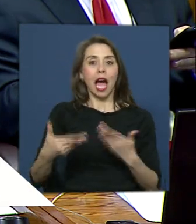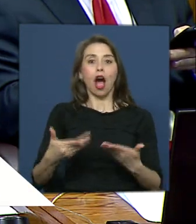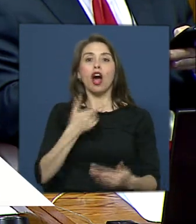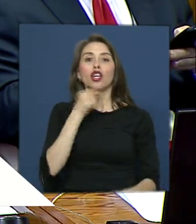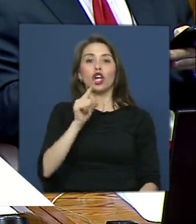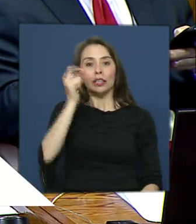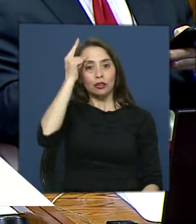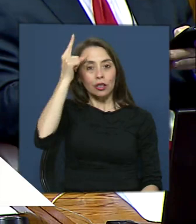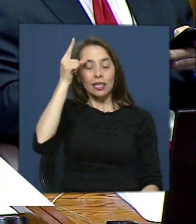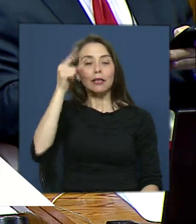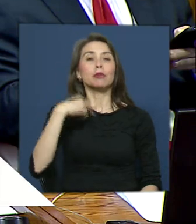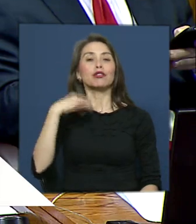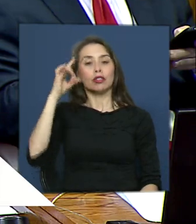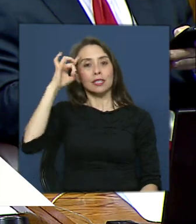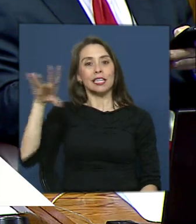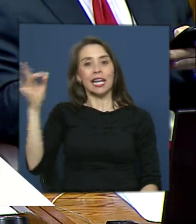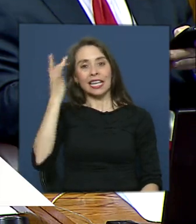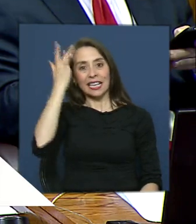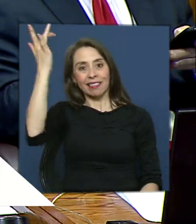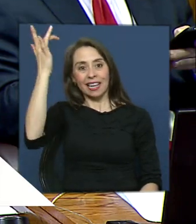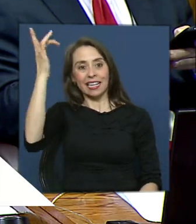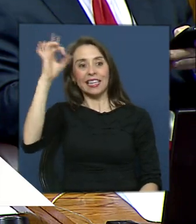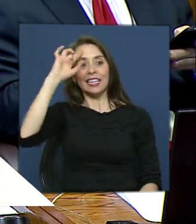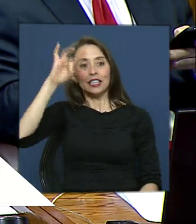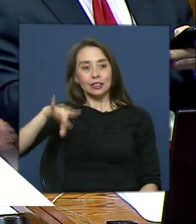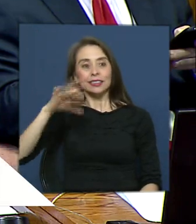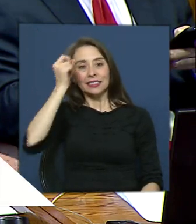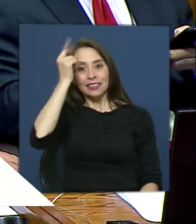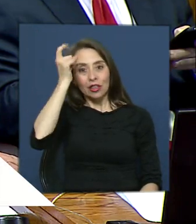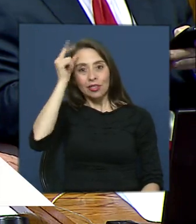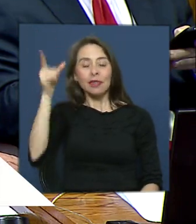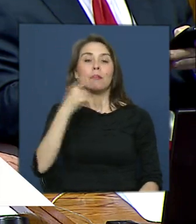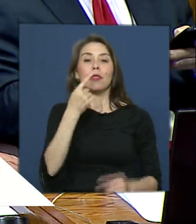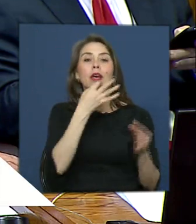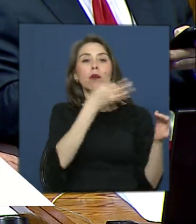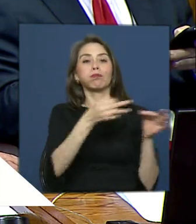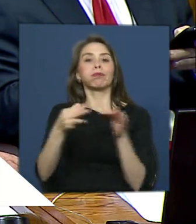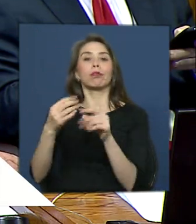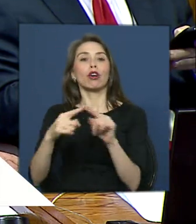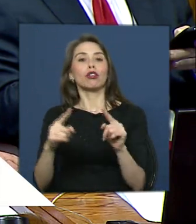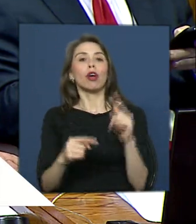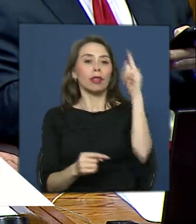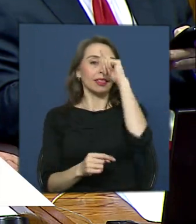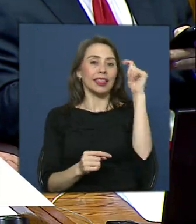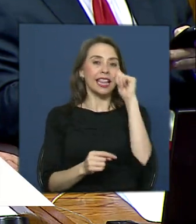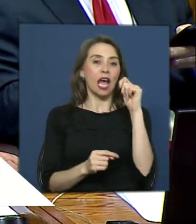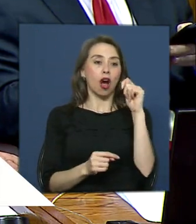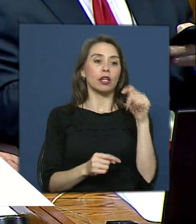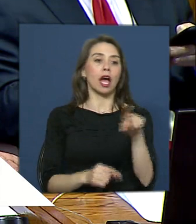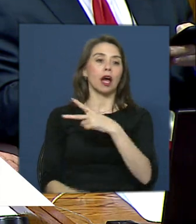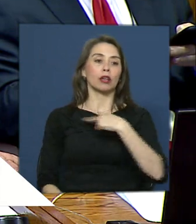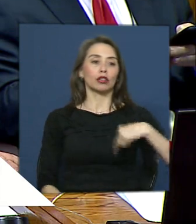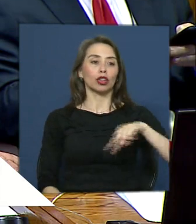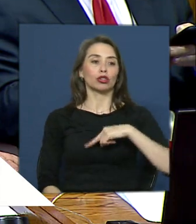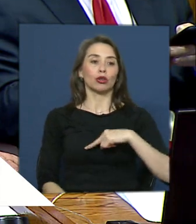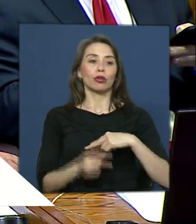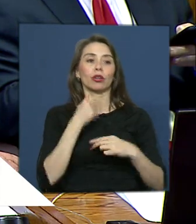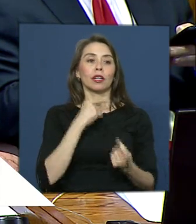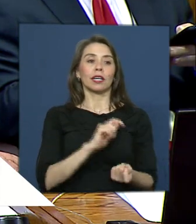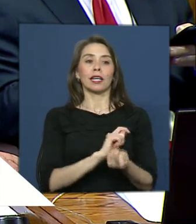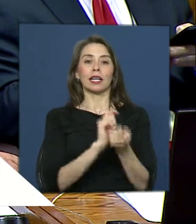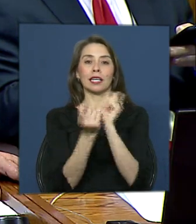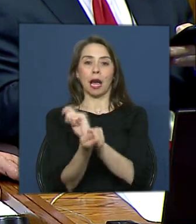entiende, pero contraargumenta de otra manera. Porque él sostiene que la hipótesis es que nosotros queremos cambiar